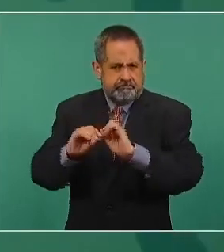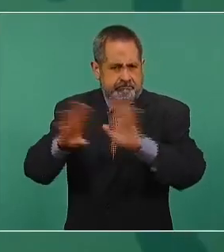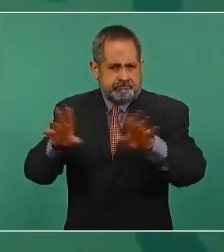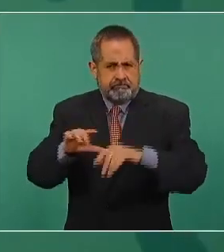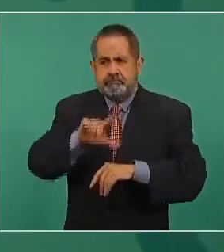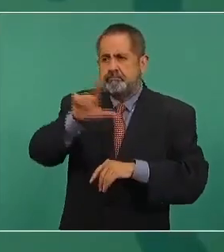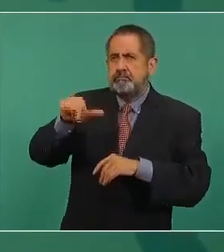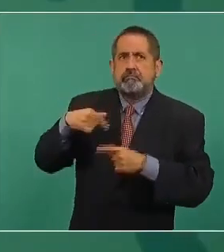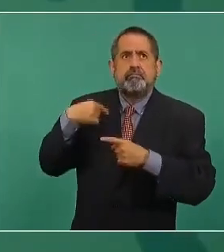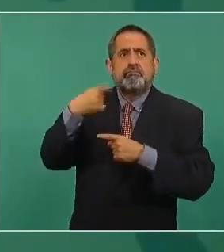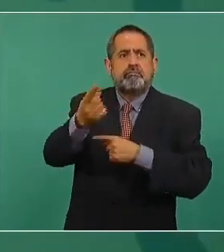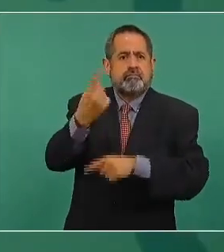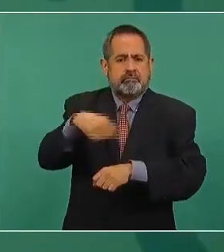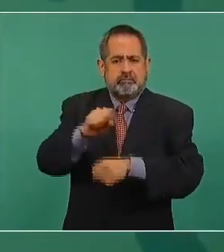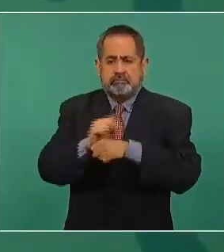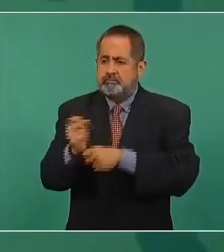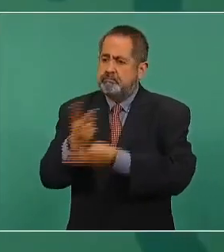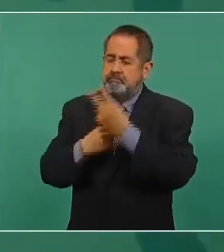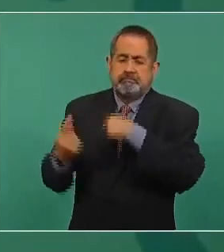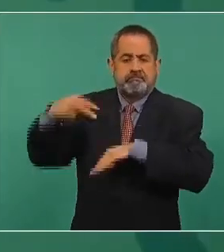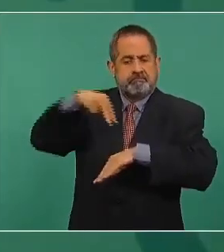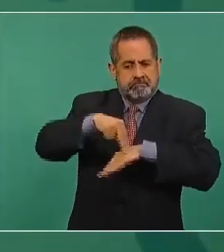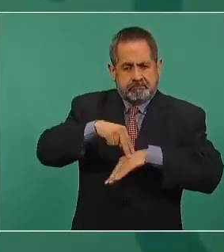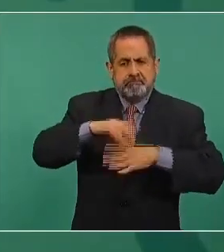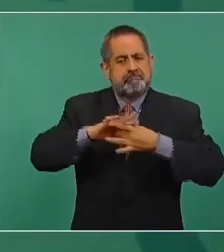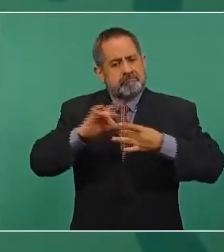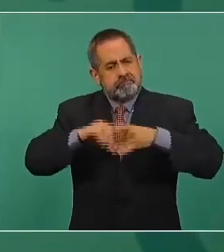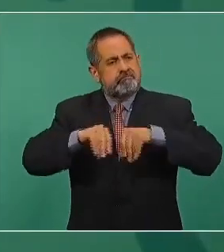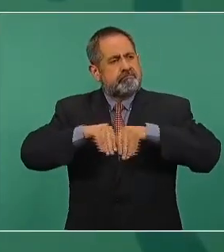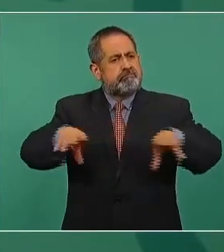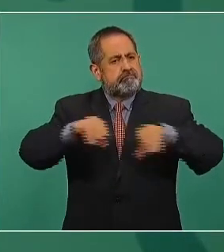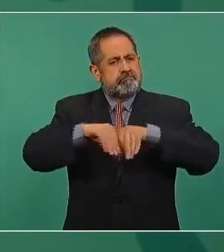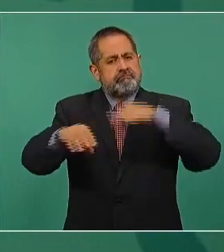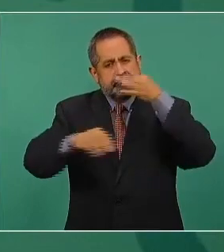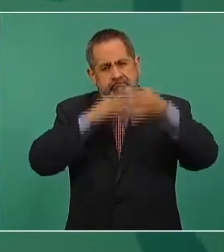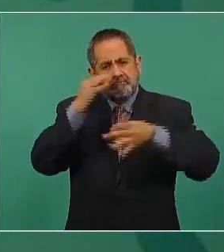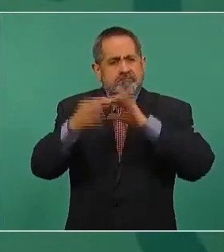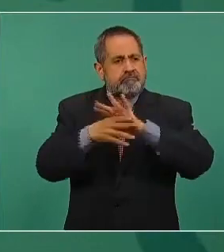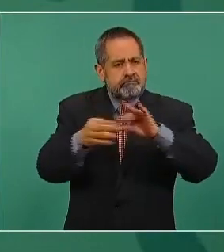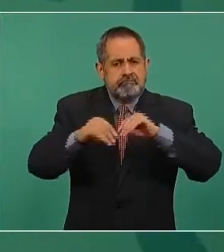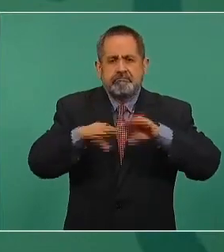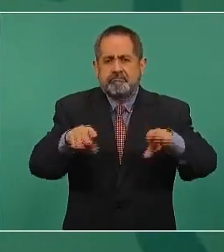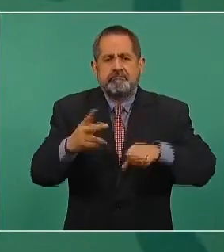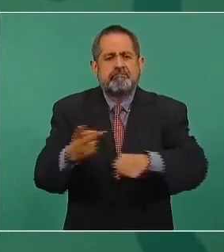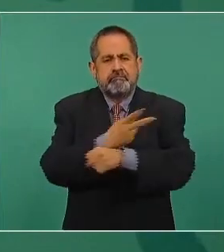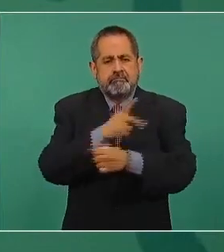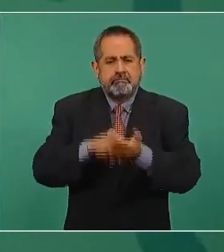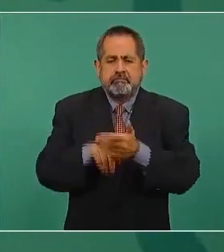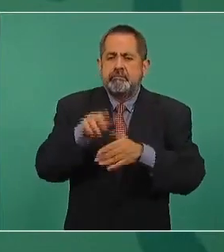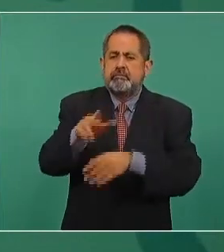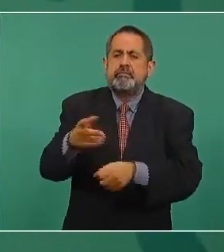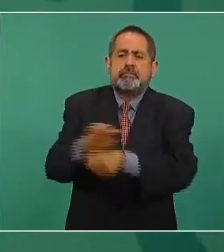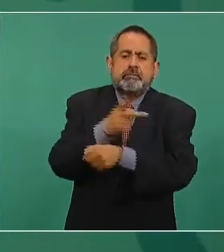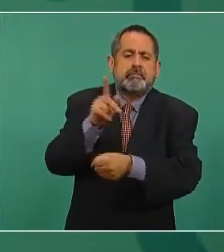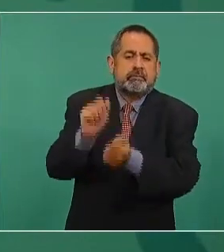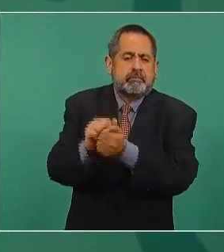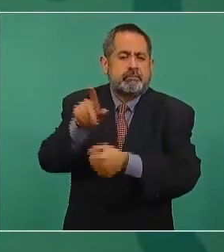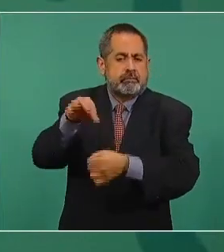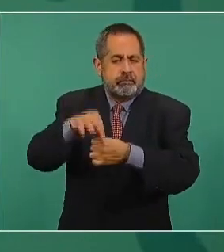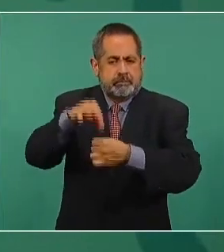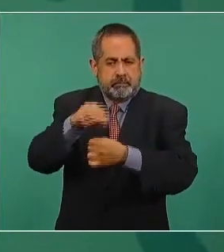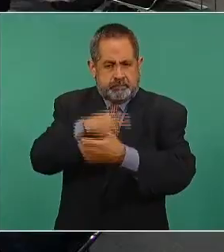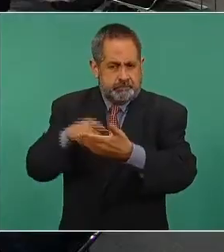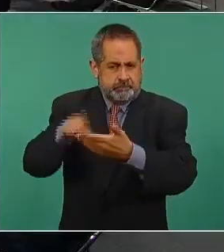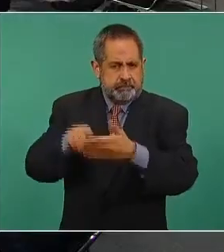la semana próxima nos informe aquí sobre las elecciones. Sí, y si me